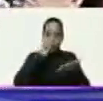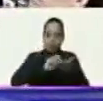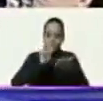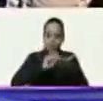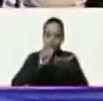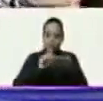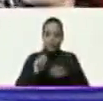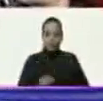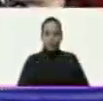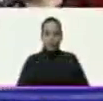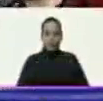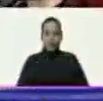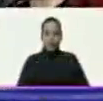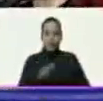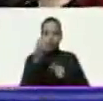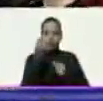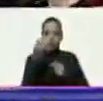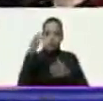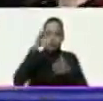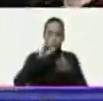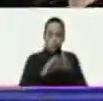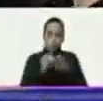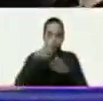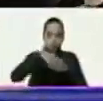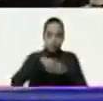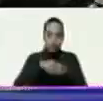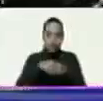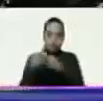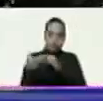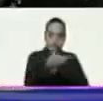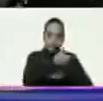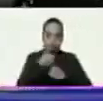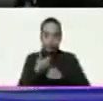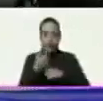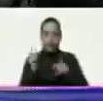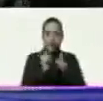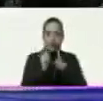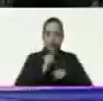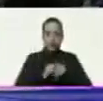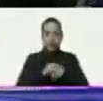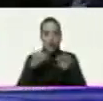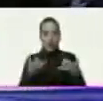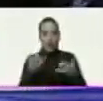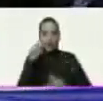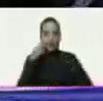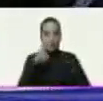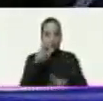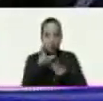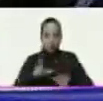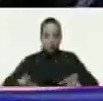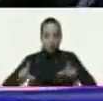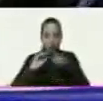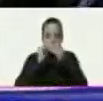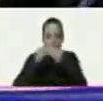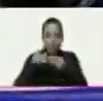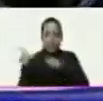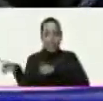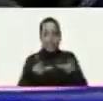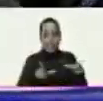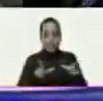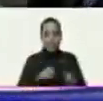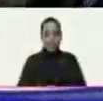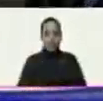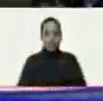Los fondos fueron recaudados en poco tiempo, pero ahora que vemos las instalaciones ya preparadas,